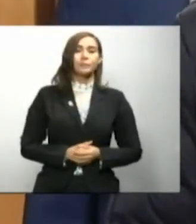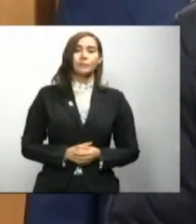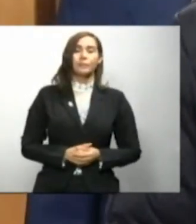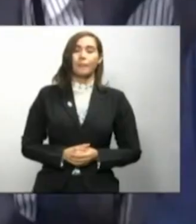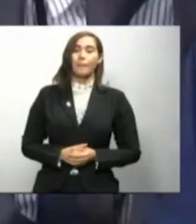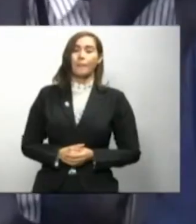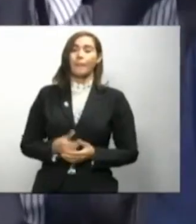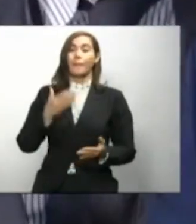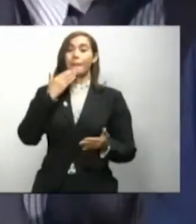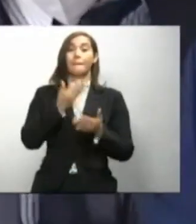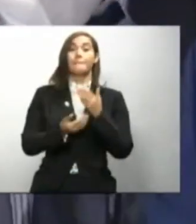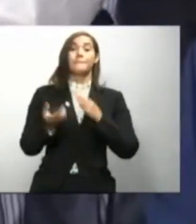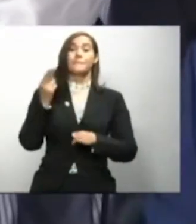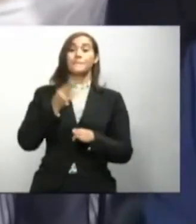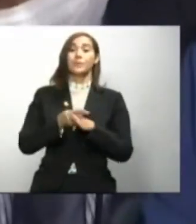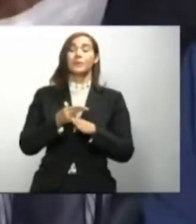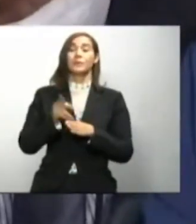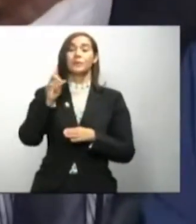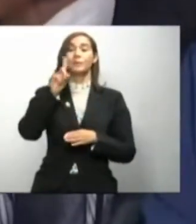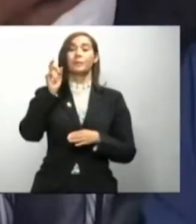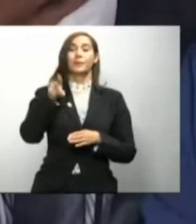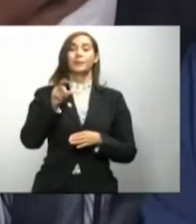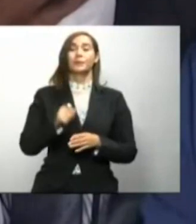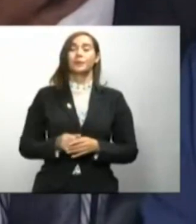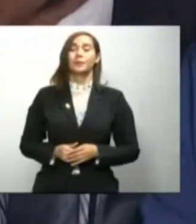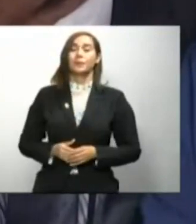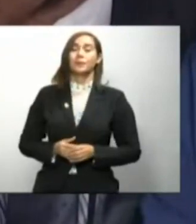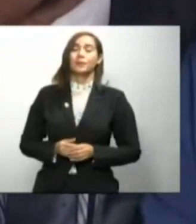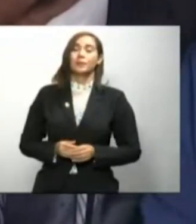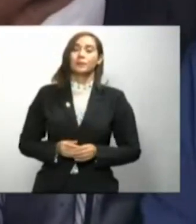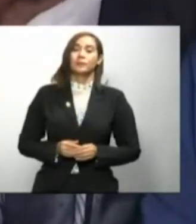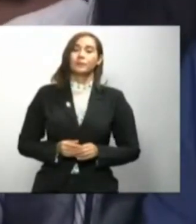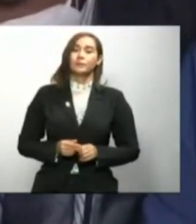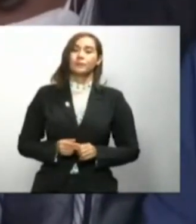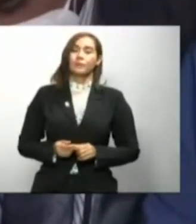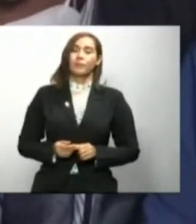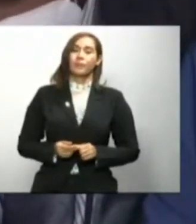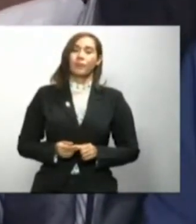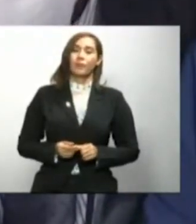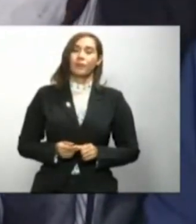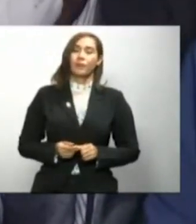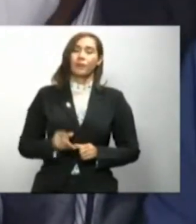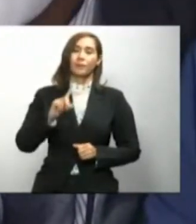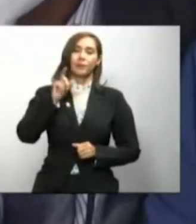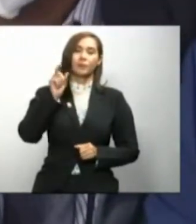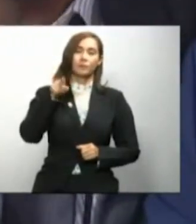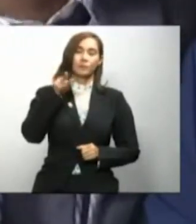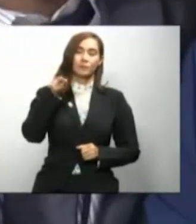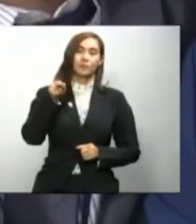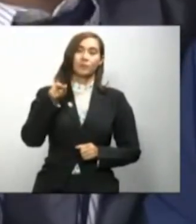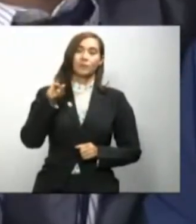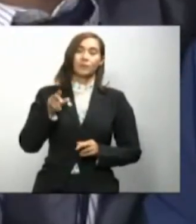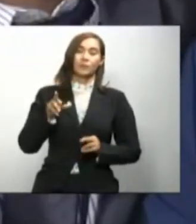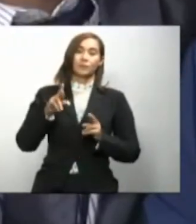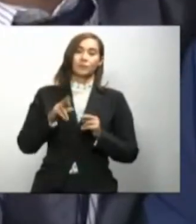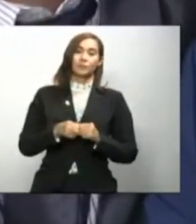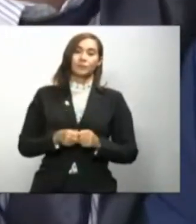buenas tardes presidente miguel morillo abro de cuenta hasta la hora digital presidente su reunión con la comunidad